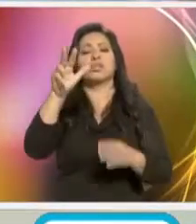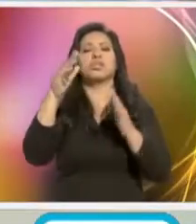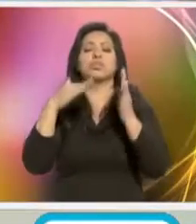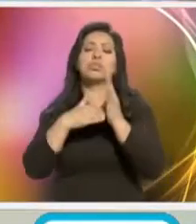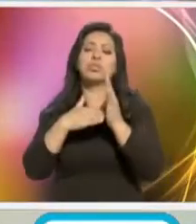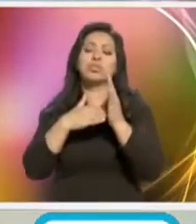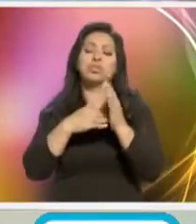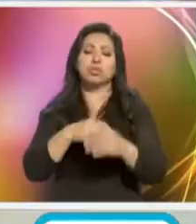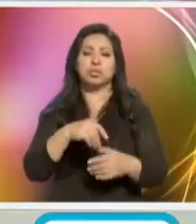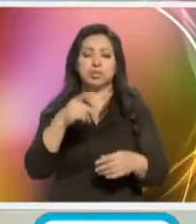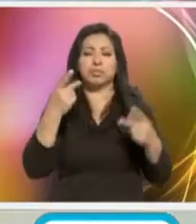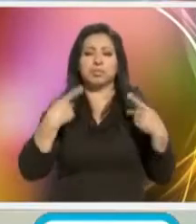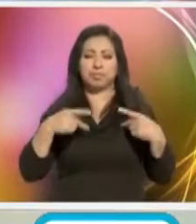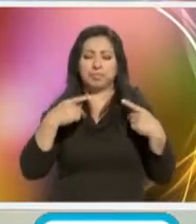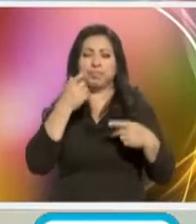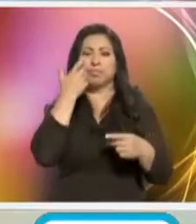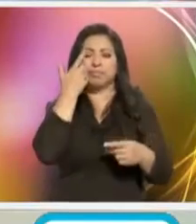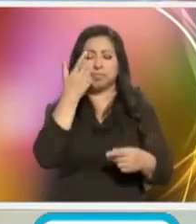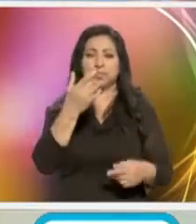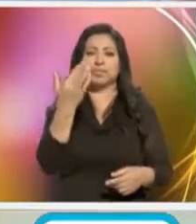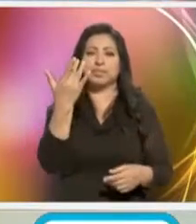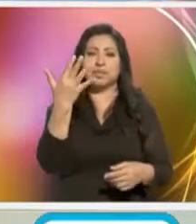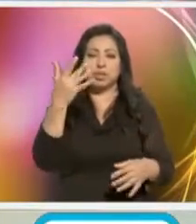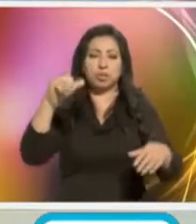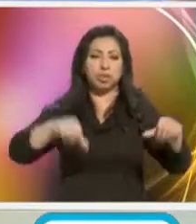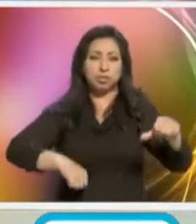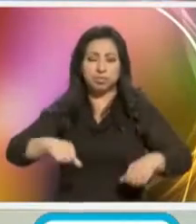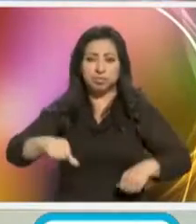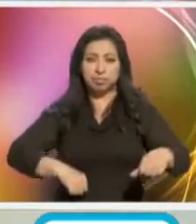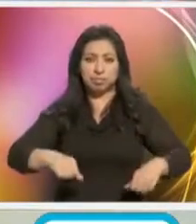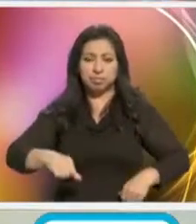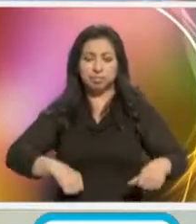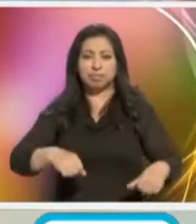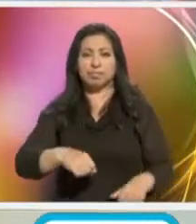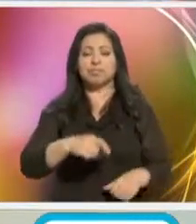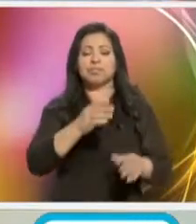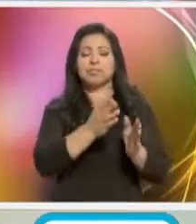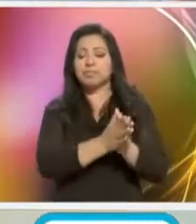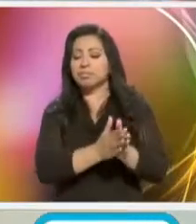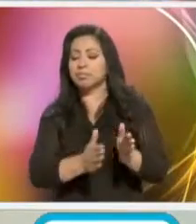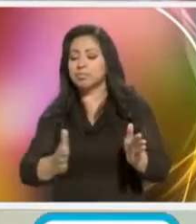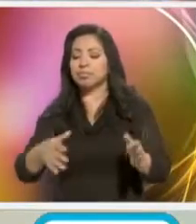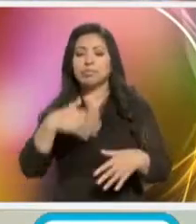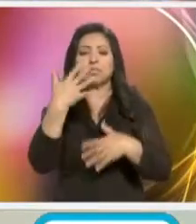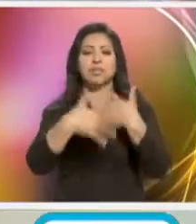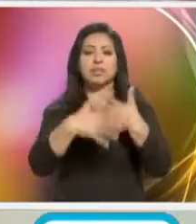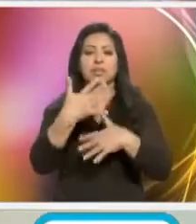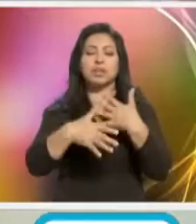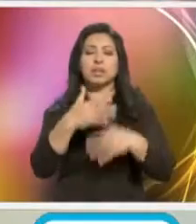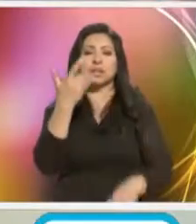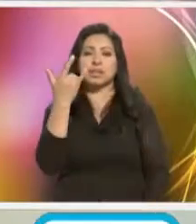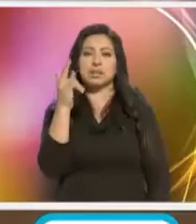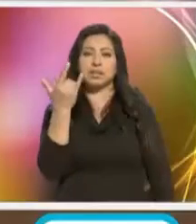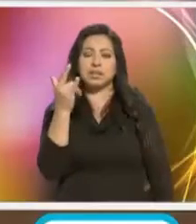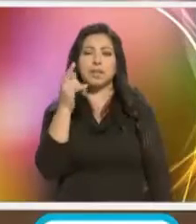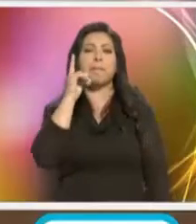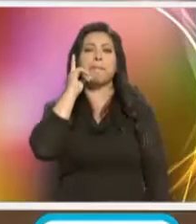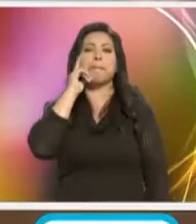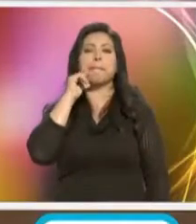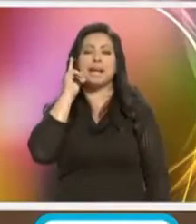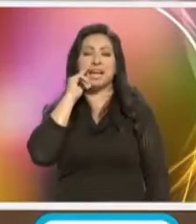50 actividades en 13 días en 13 días de lo que va del 15 de julio, que arrancamos ya este